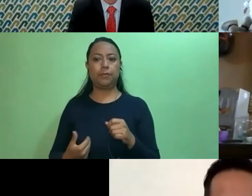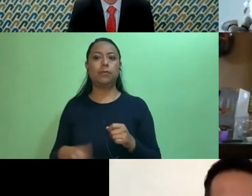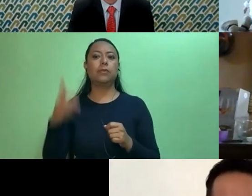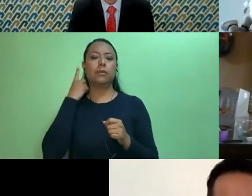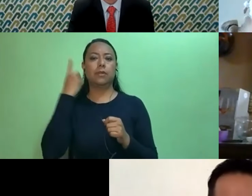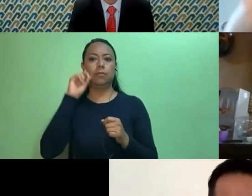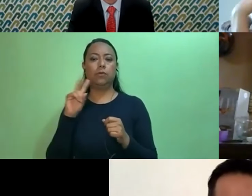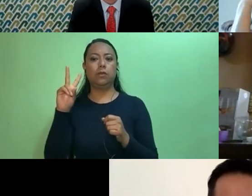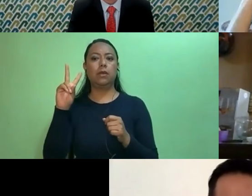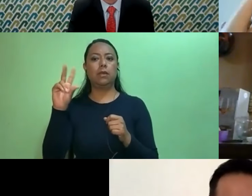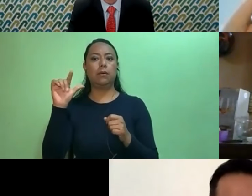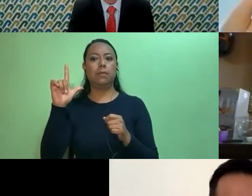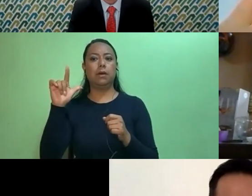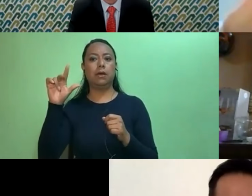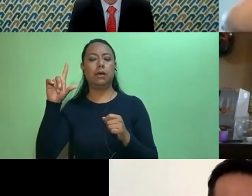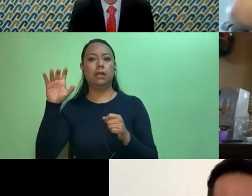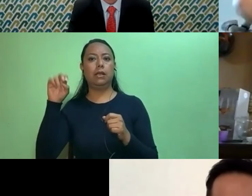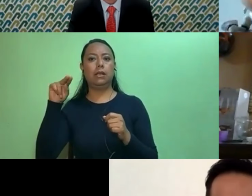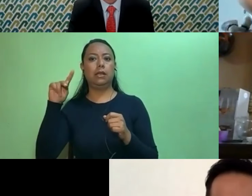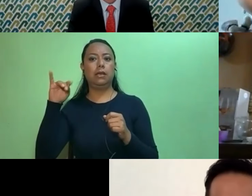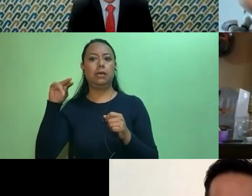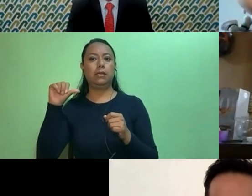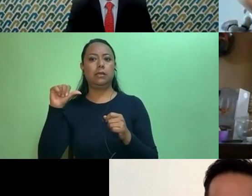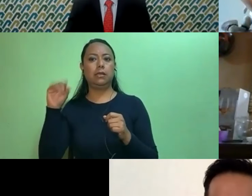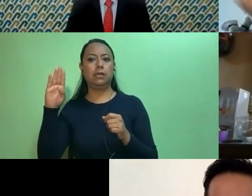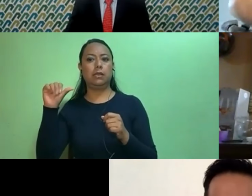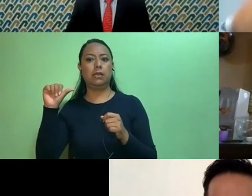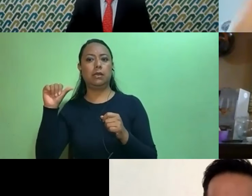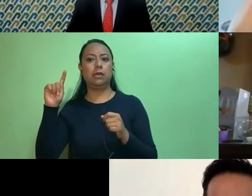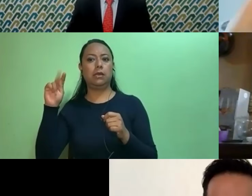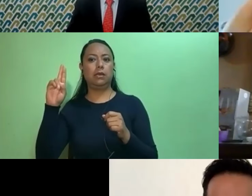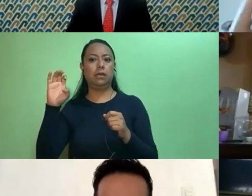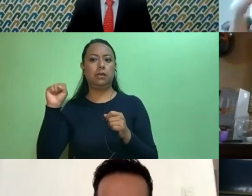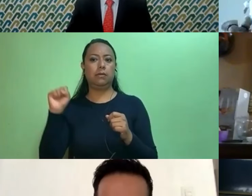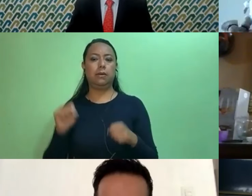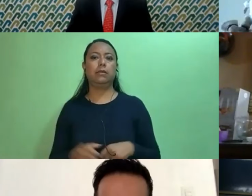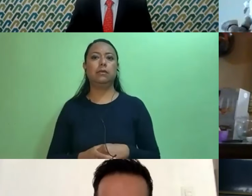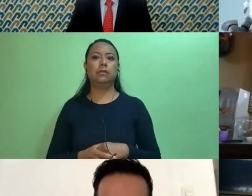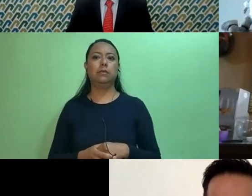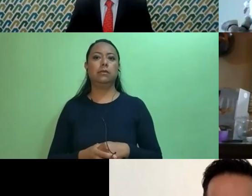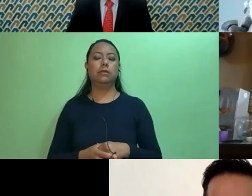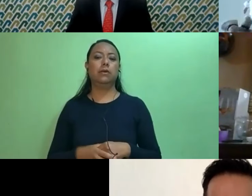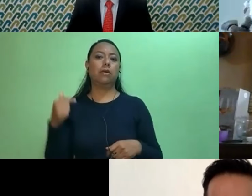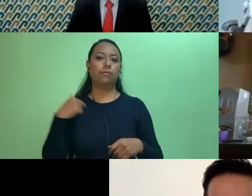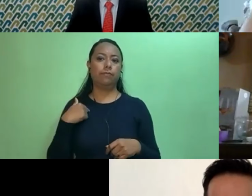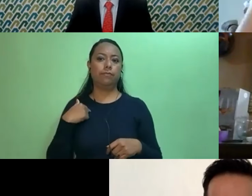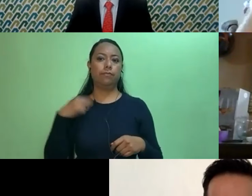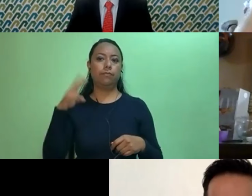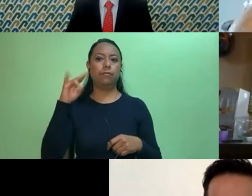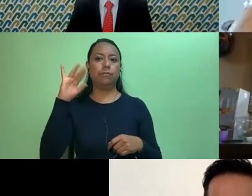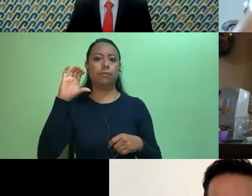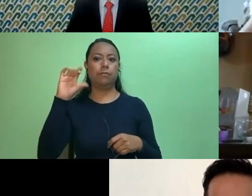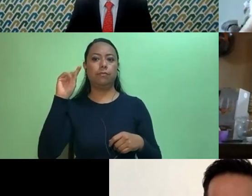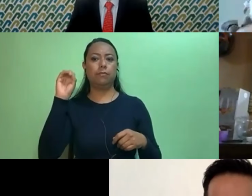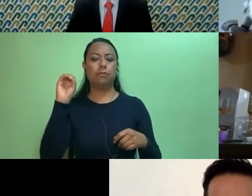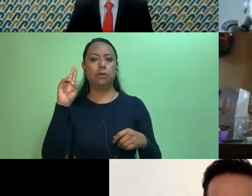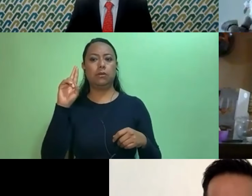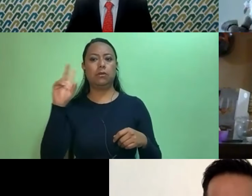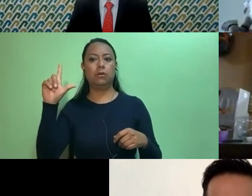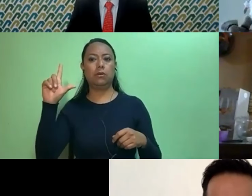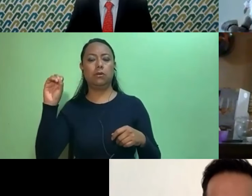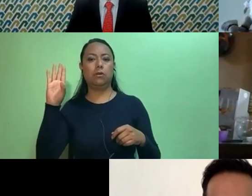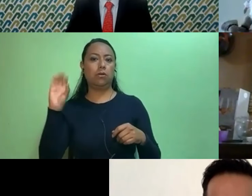Batres. Diputada secretaria, si me permite, Víctor Hugo Lobo haría intervención por el Grupo Parlamentario del Partido de la Revolución Democrática. Es que tenía problemas